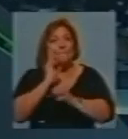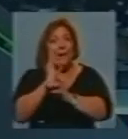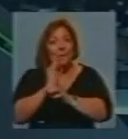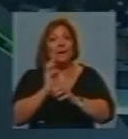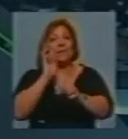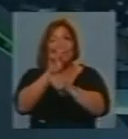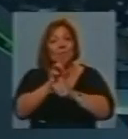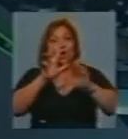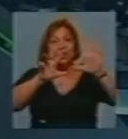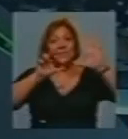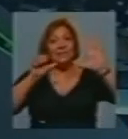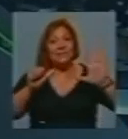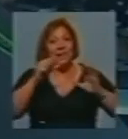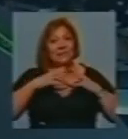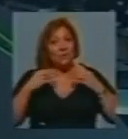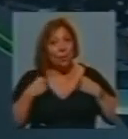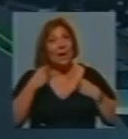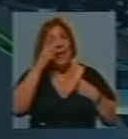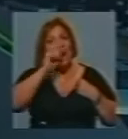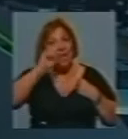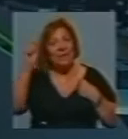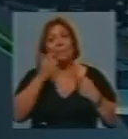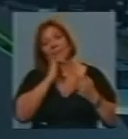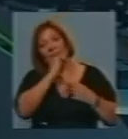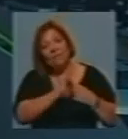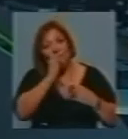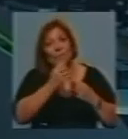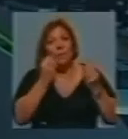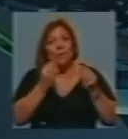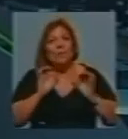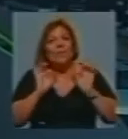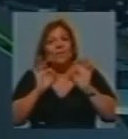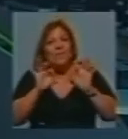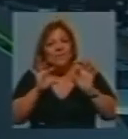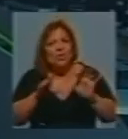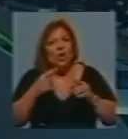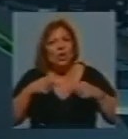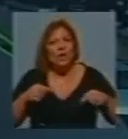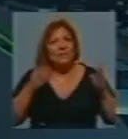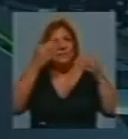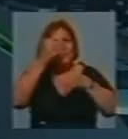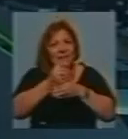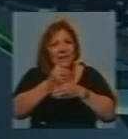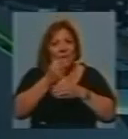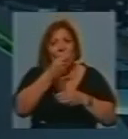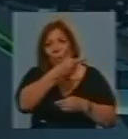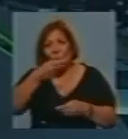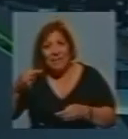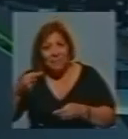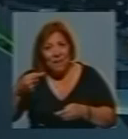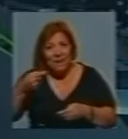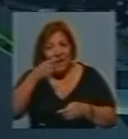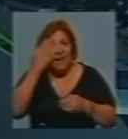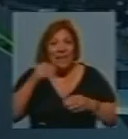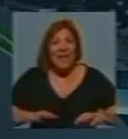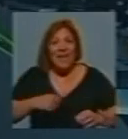escuela 86 en Libertad para informar a los padres de los alumnos infectados por una bacteria que obligó al cierre de la escuela durante una semana.